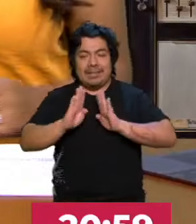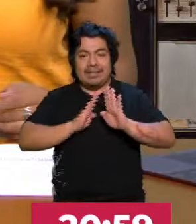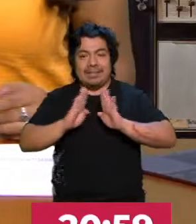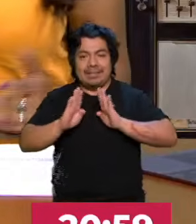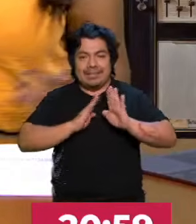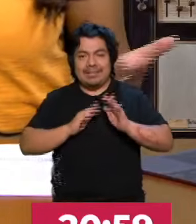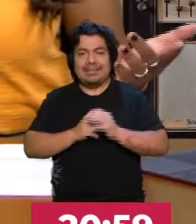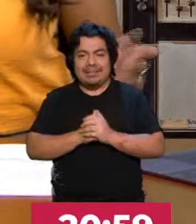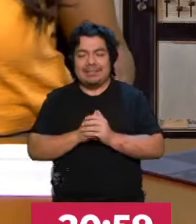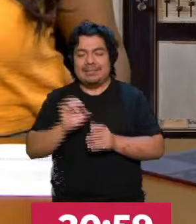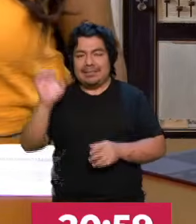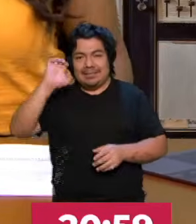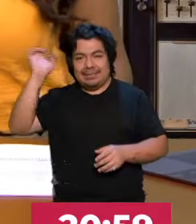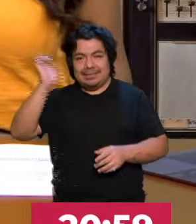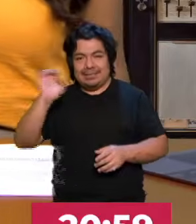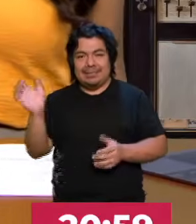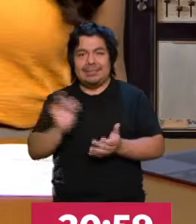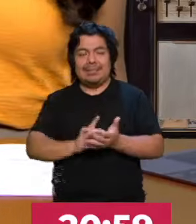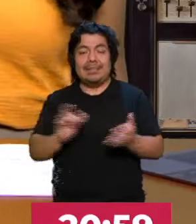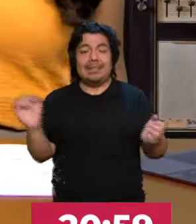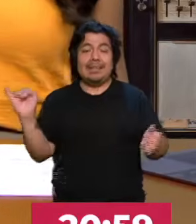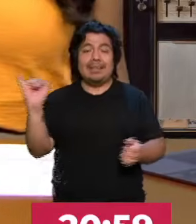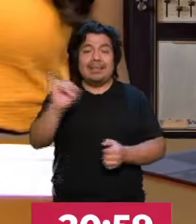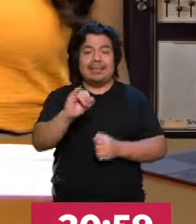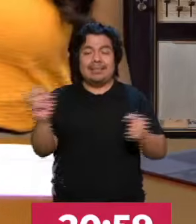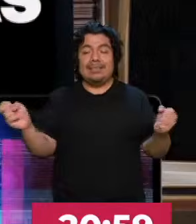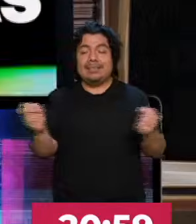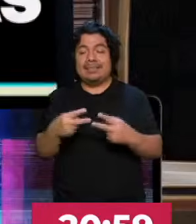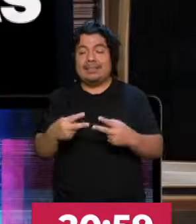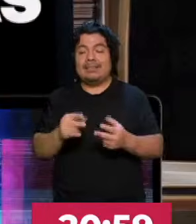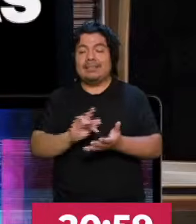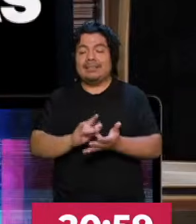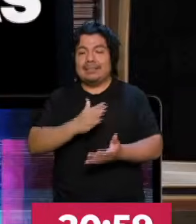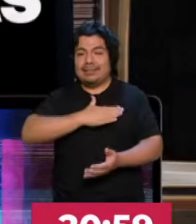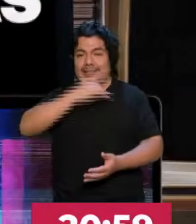el servicio militar. Erra, agradecerte mucho y nos vemos la próxima semana como siempre. Gracias y buenas noches. Semana.